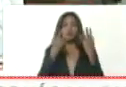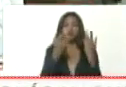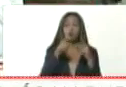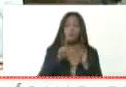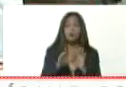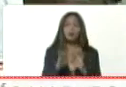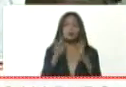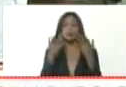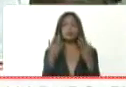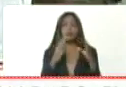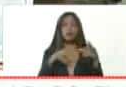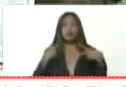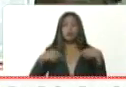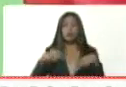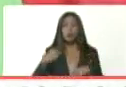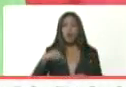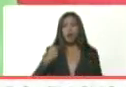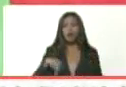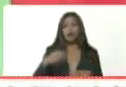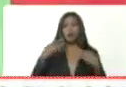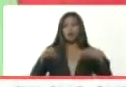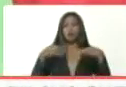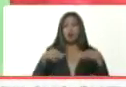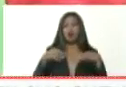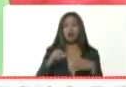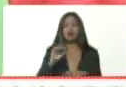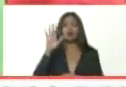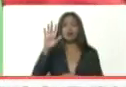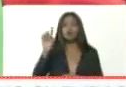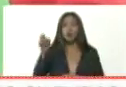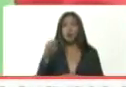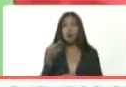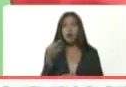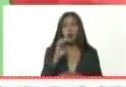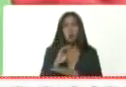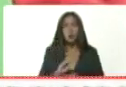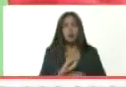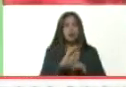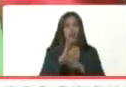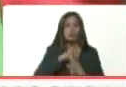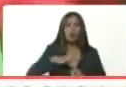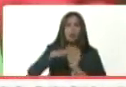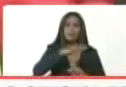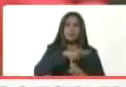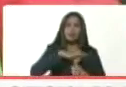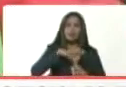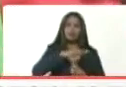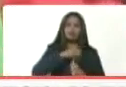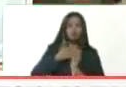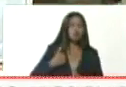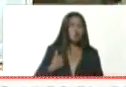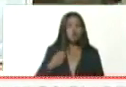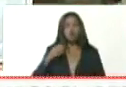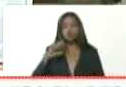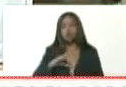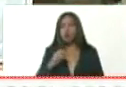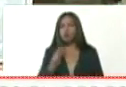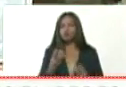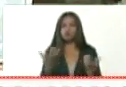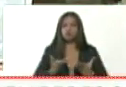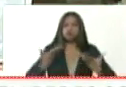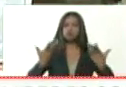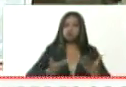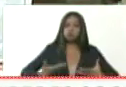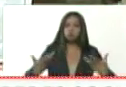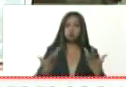ciencias naturales quinto grado la preservación del ambiente cuánto nos ha dolido el incendio